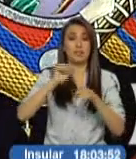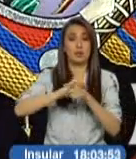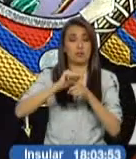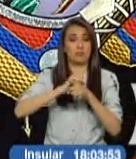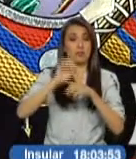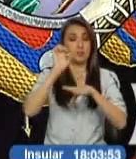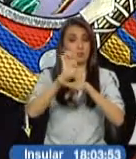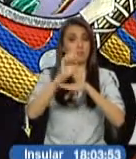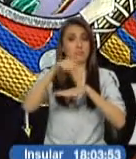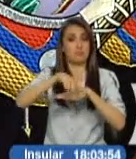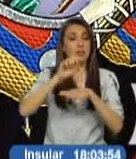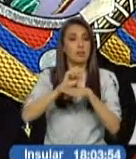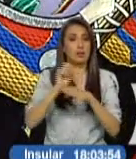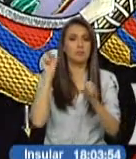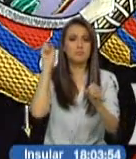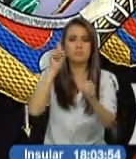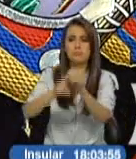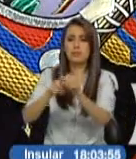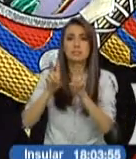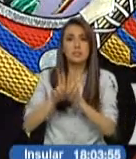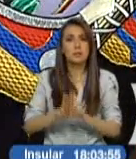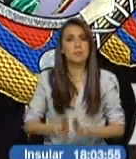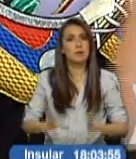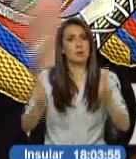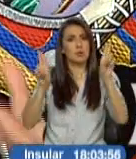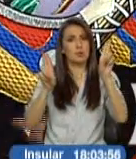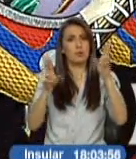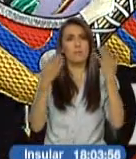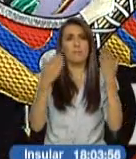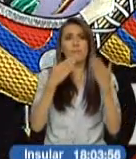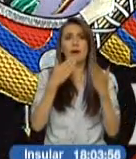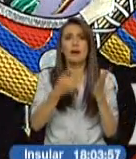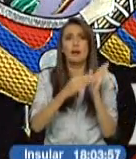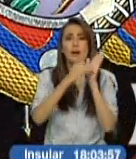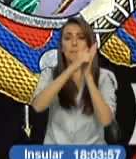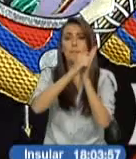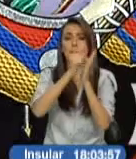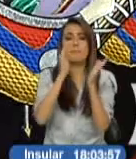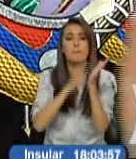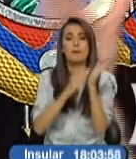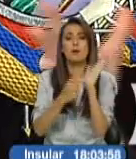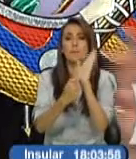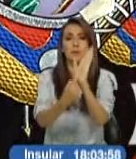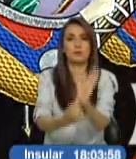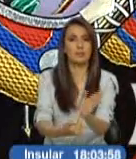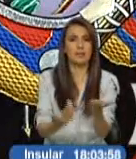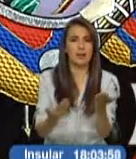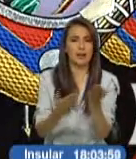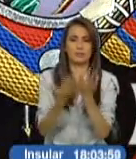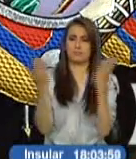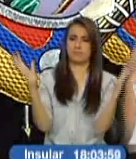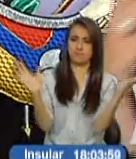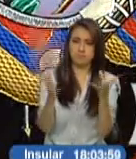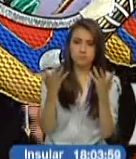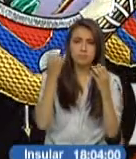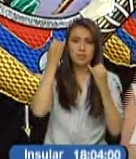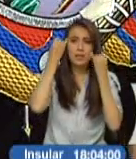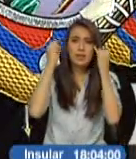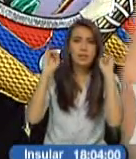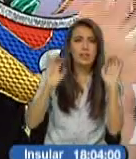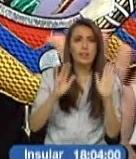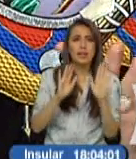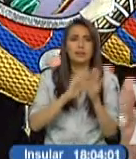Ecuador, acudiendo a las Naciones Unidas para proponer de manera proactiva, de manera